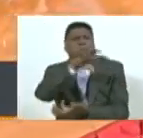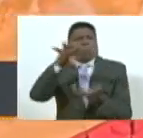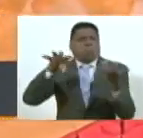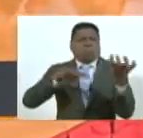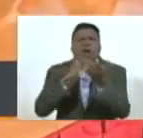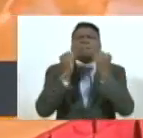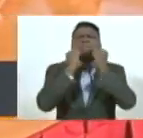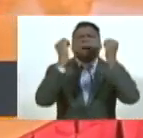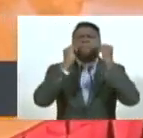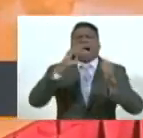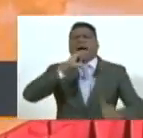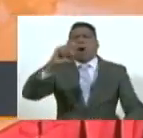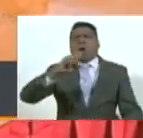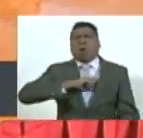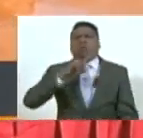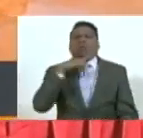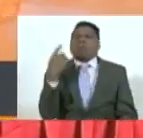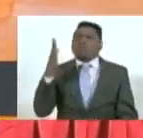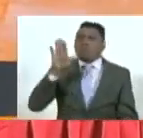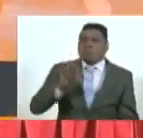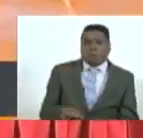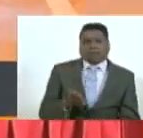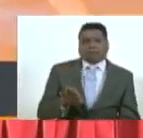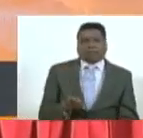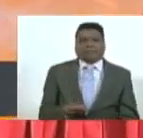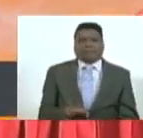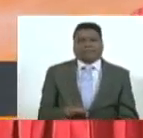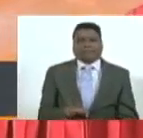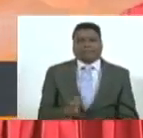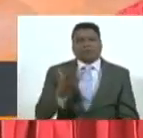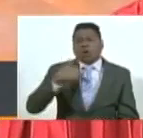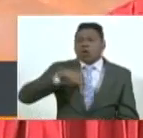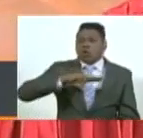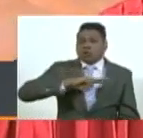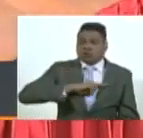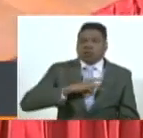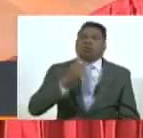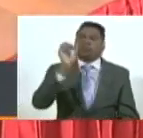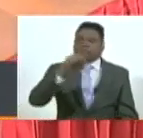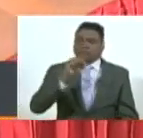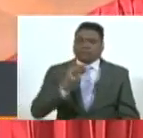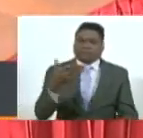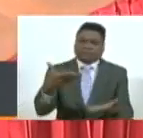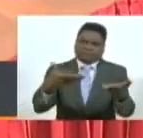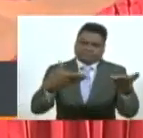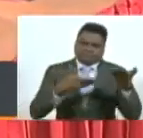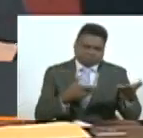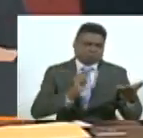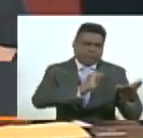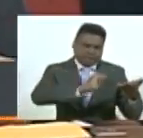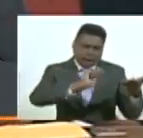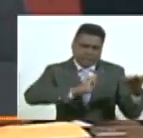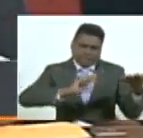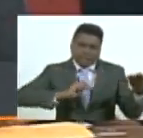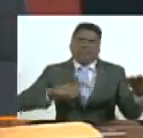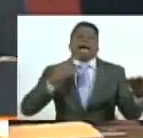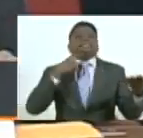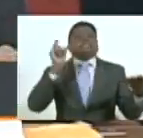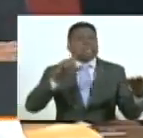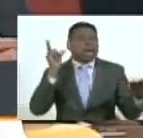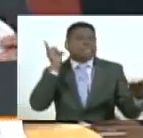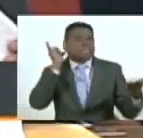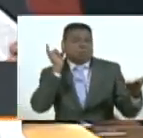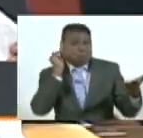de odio y de muerte. Ciertamente nosotros hemos recibido una carta de la doctora Luisa Ortega Díaz, donde